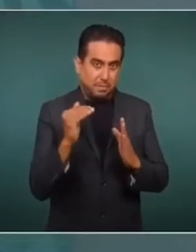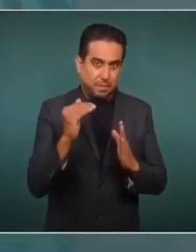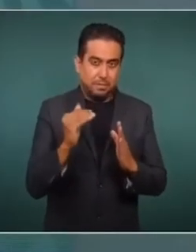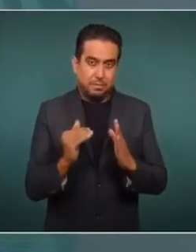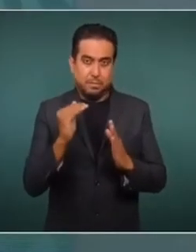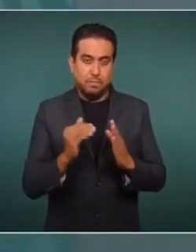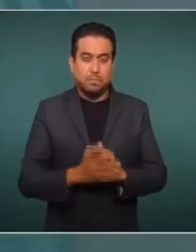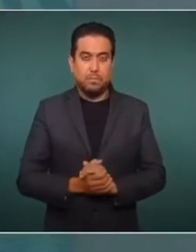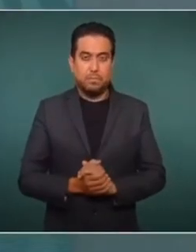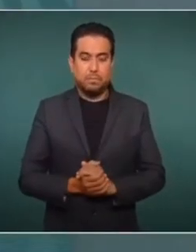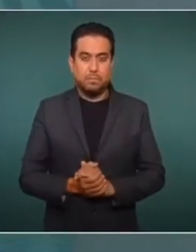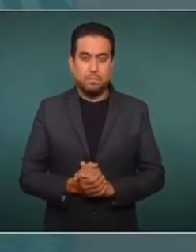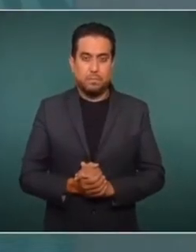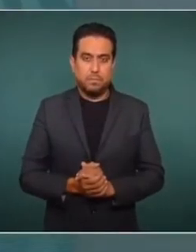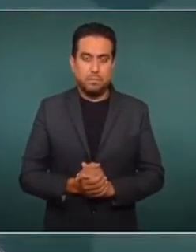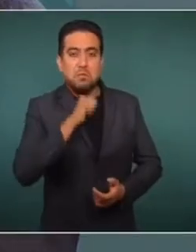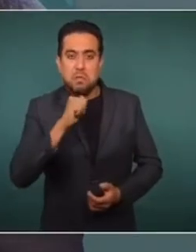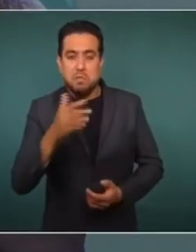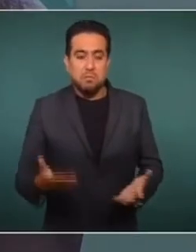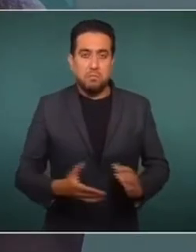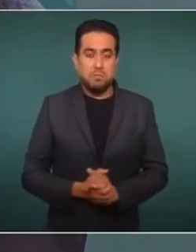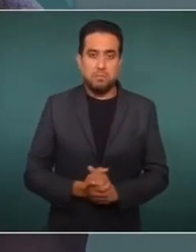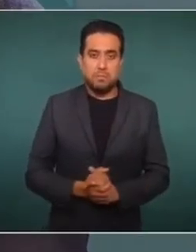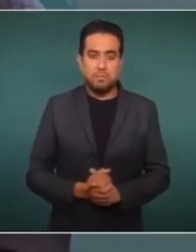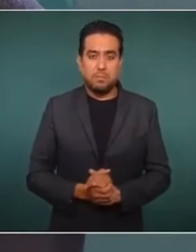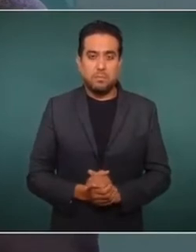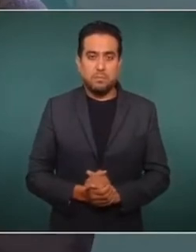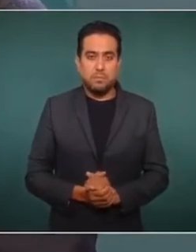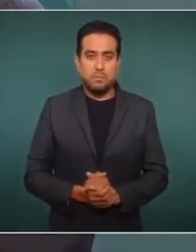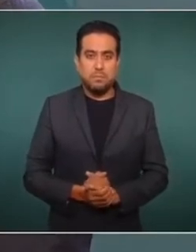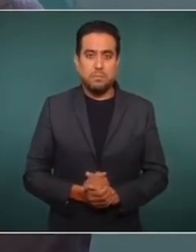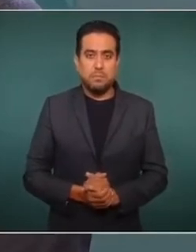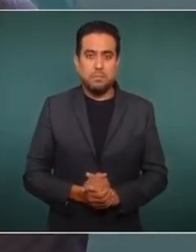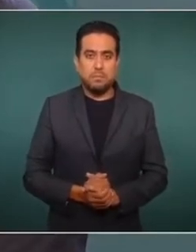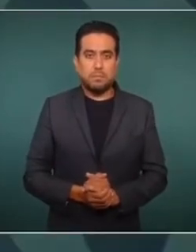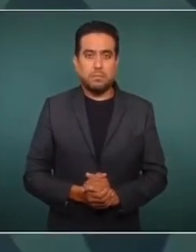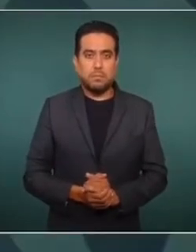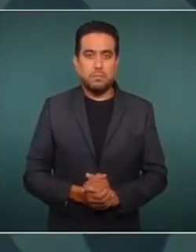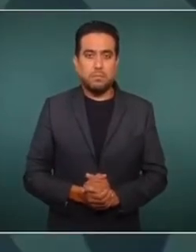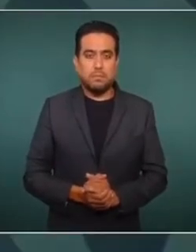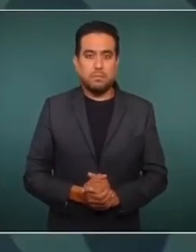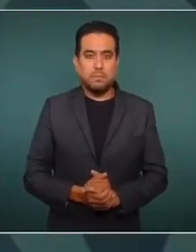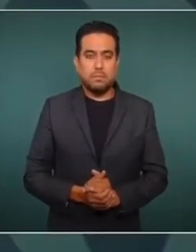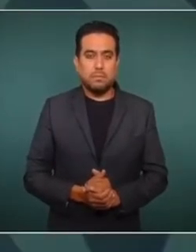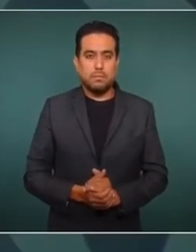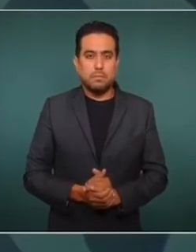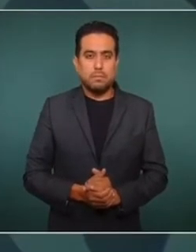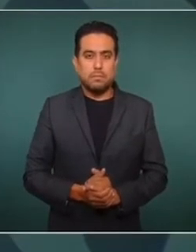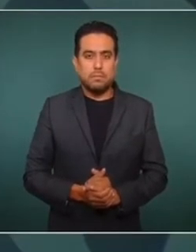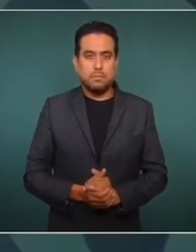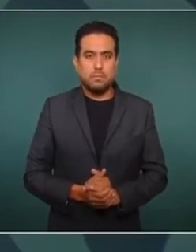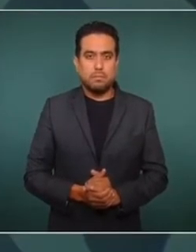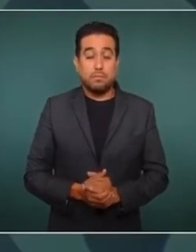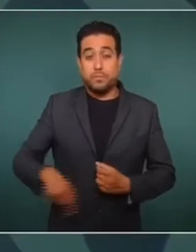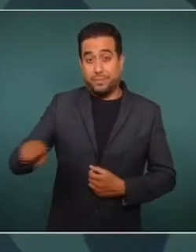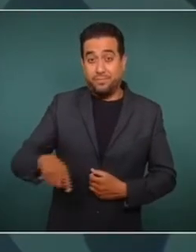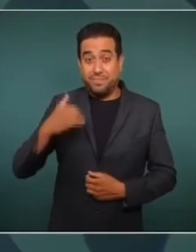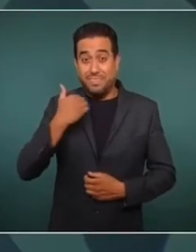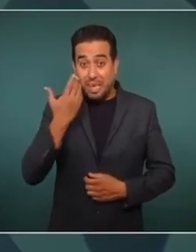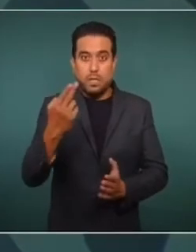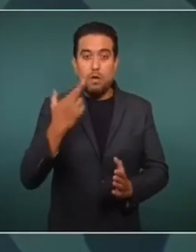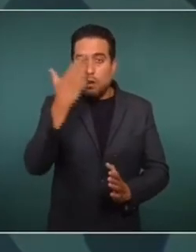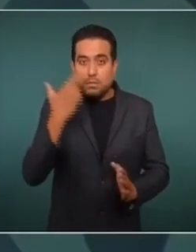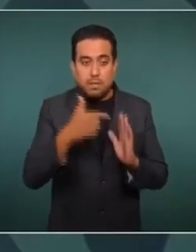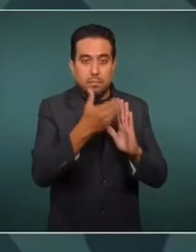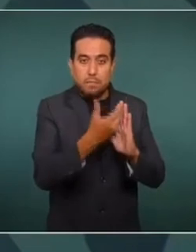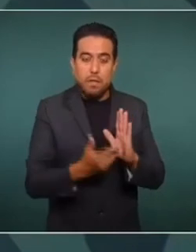todo el segundo trimestre de este año. Lo que están planteando, que es más estructural, es una revisión de la ley de coordinación. O